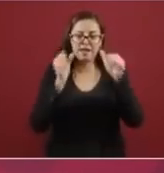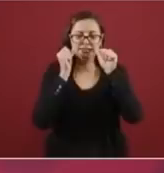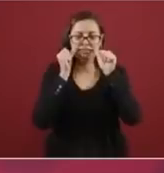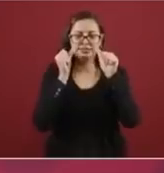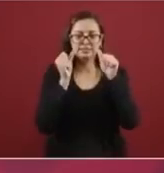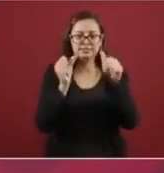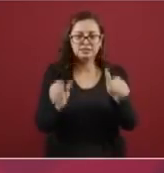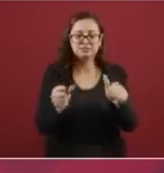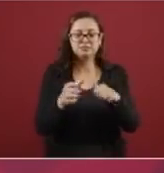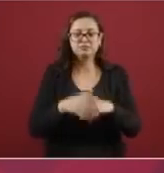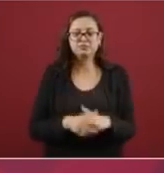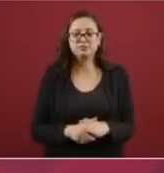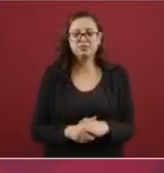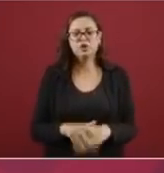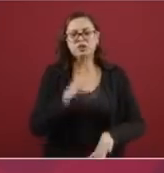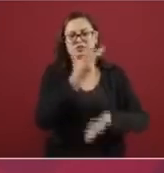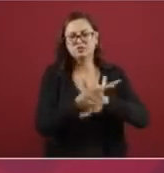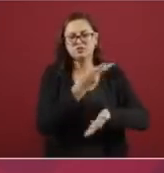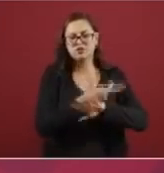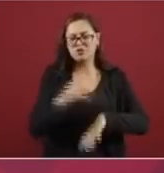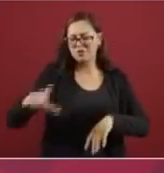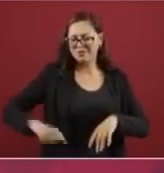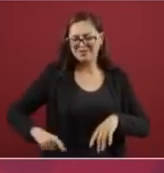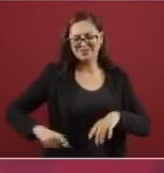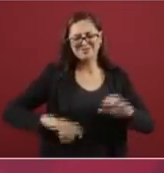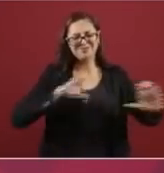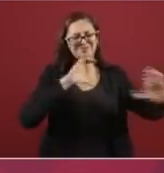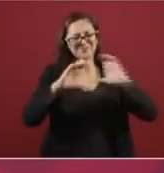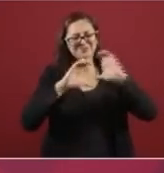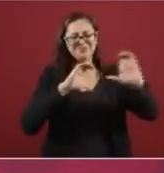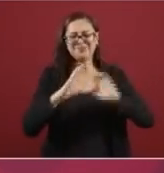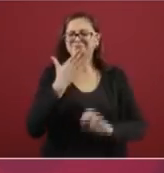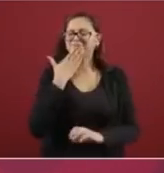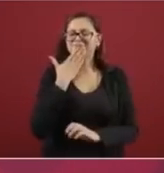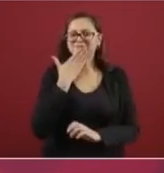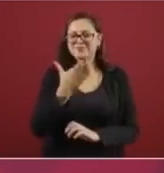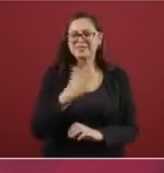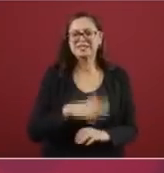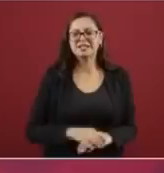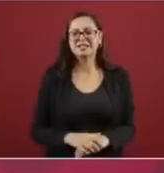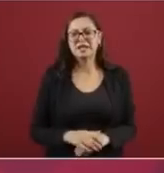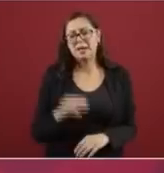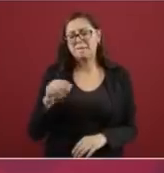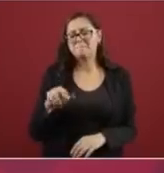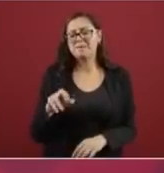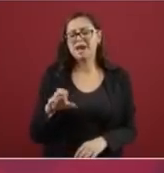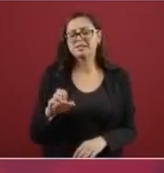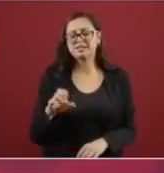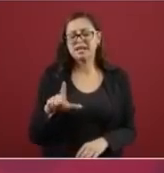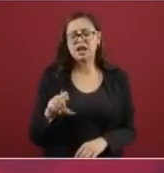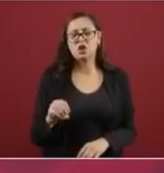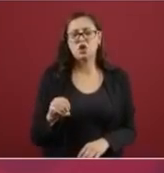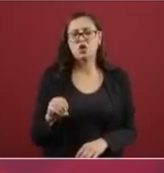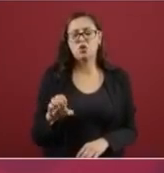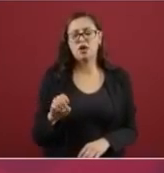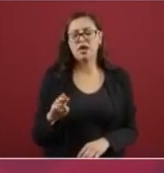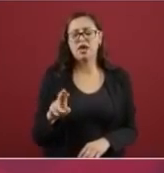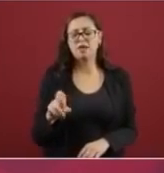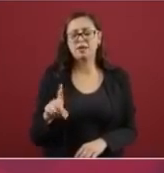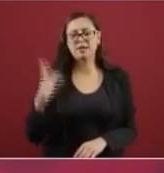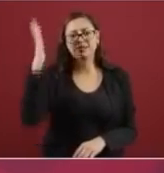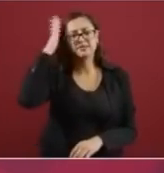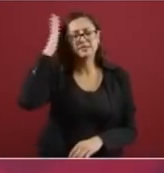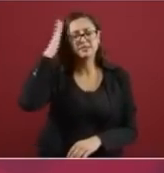buena comunicación con el gobierno de Estados Unidos. El secretario de Relaciones Exteriores, Marcelo Ebrard, tiene